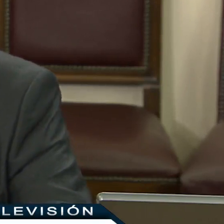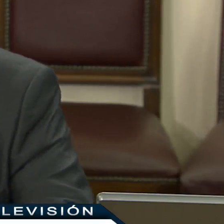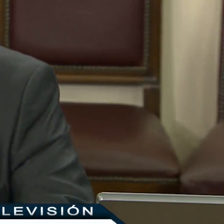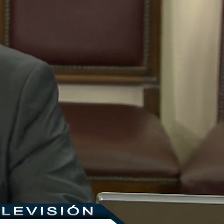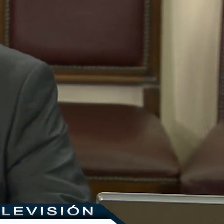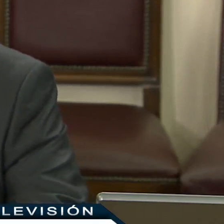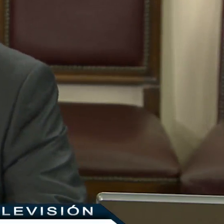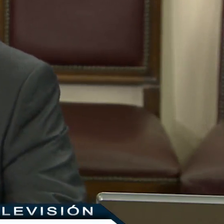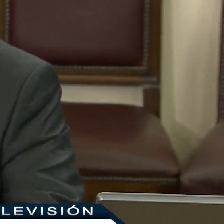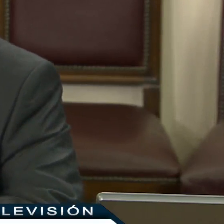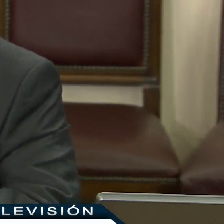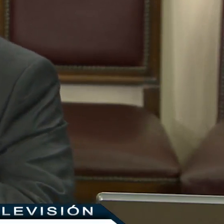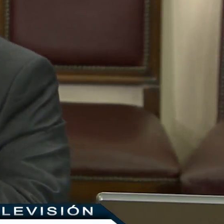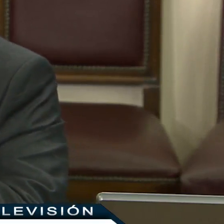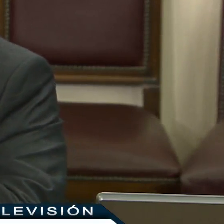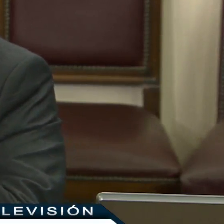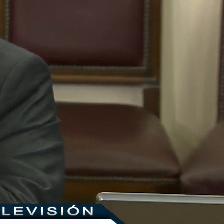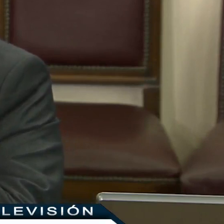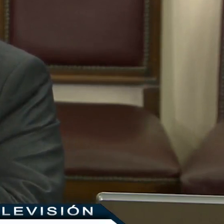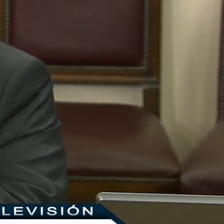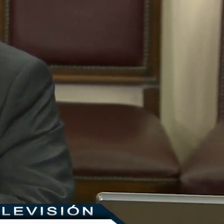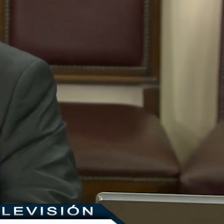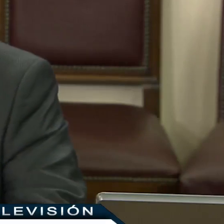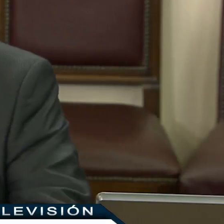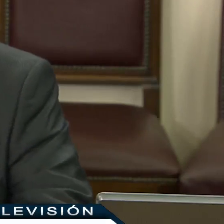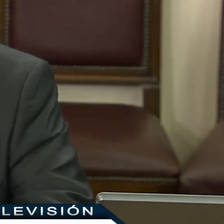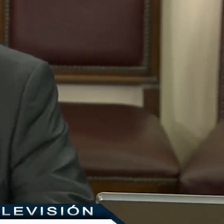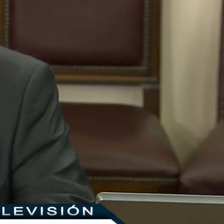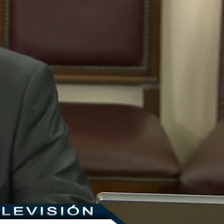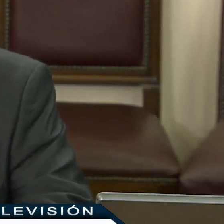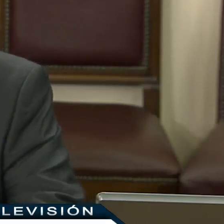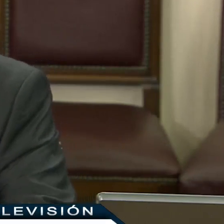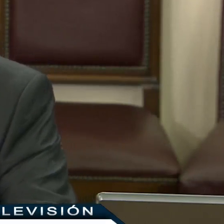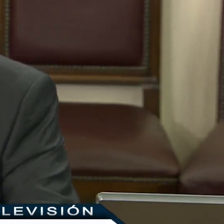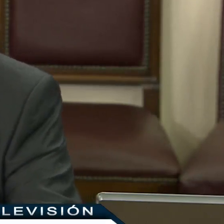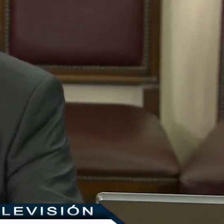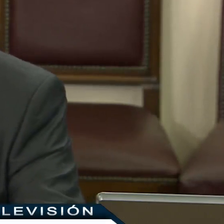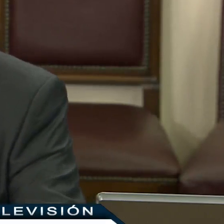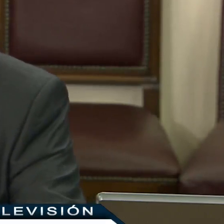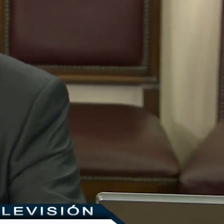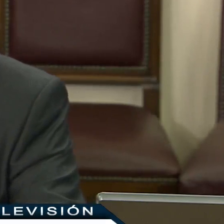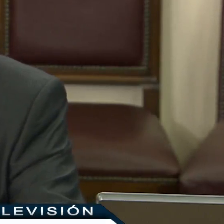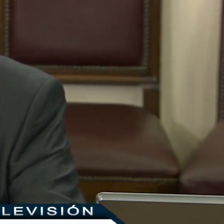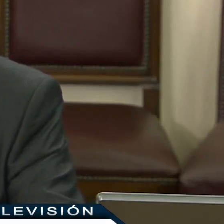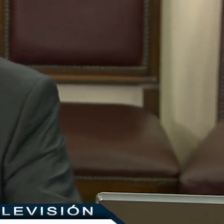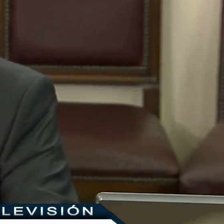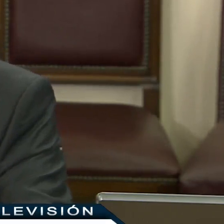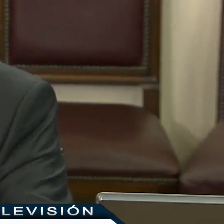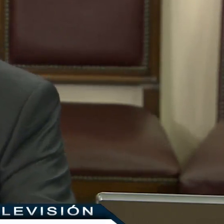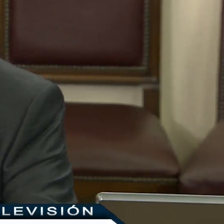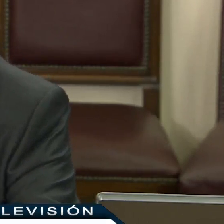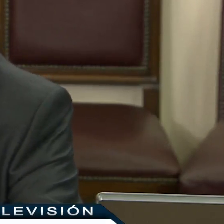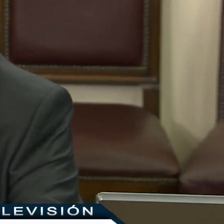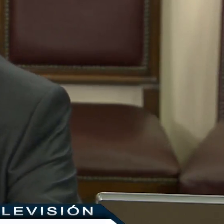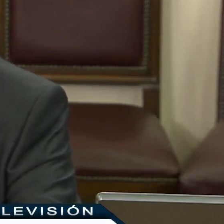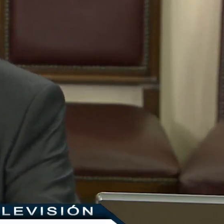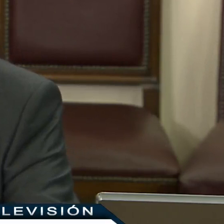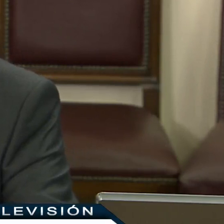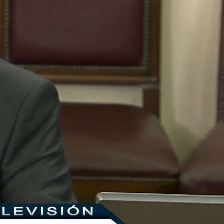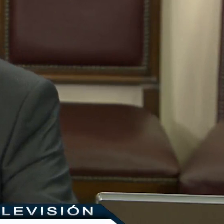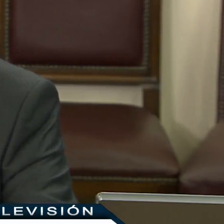nosotros mandamos toda la información por correo a la señora secretaria para que fuera difundido entre los señores